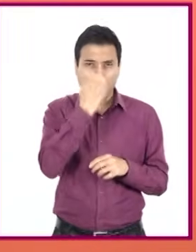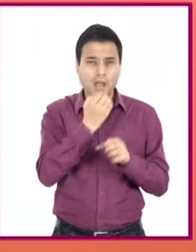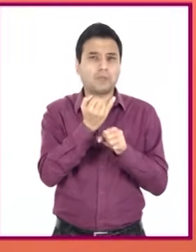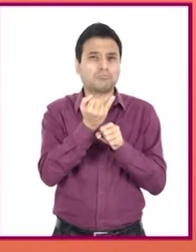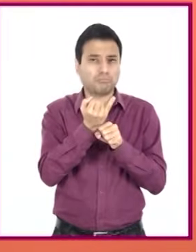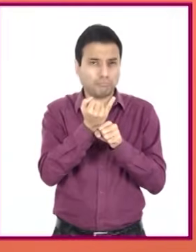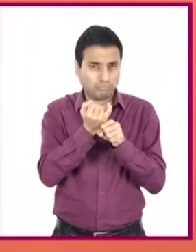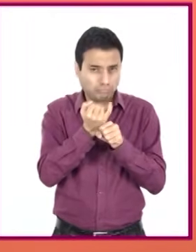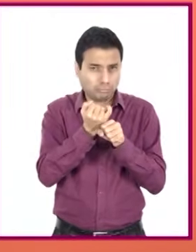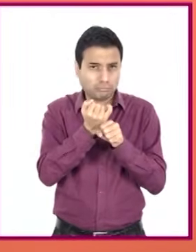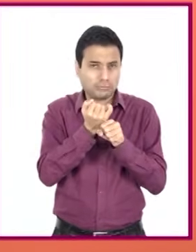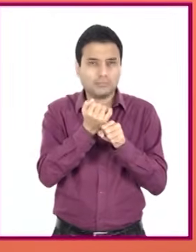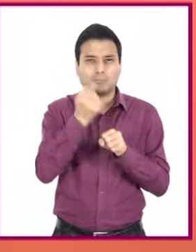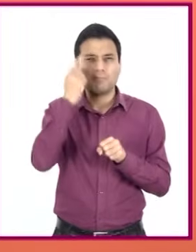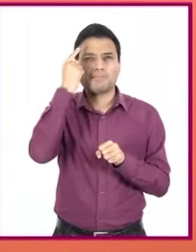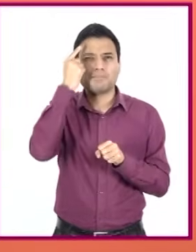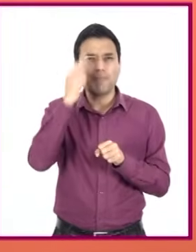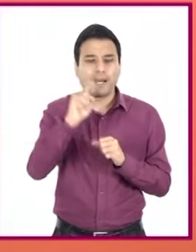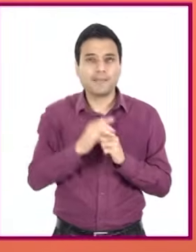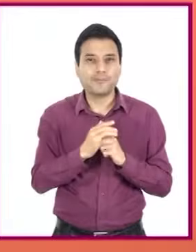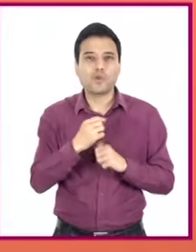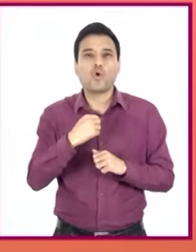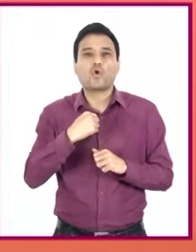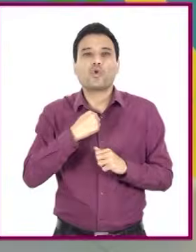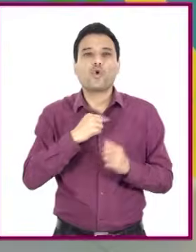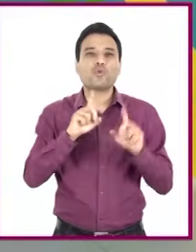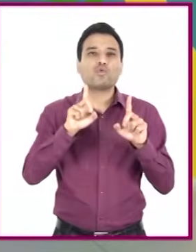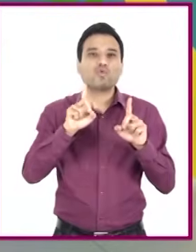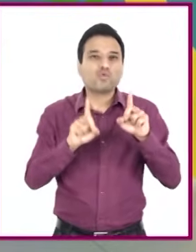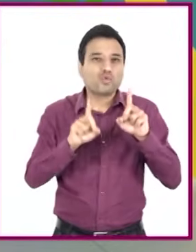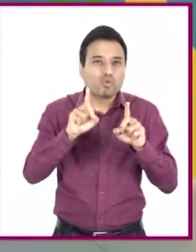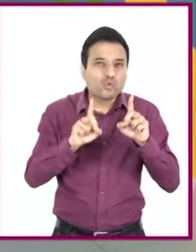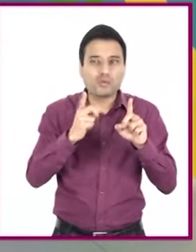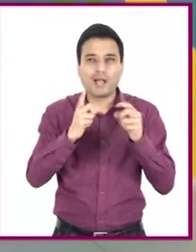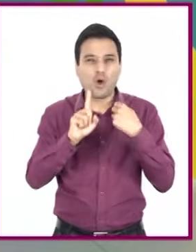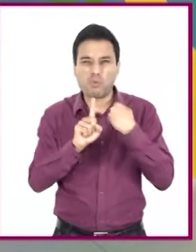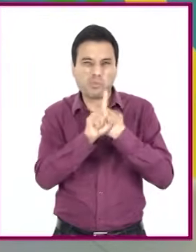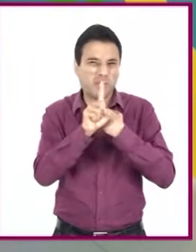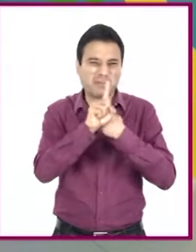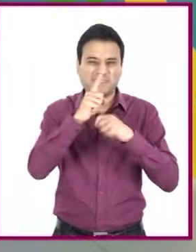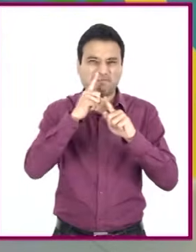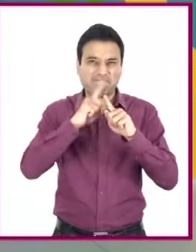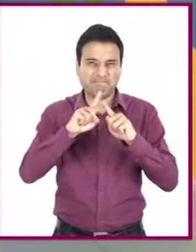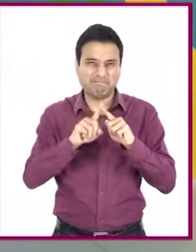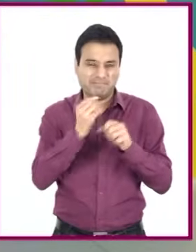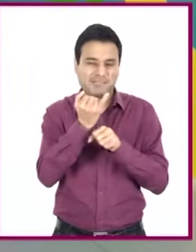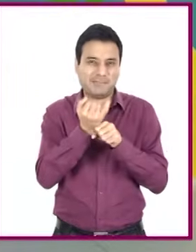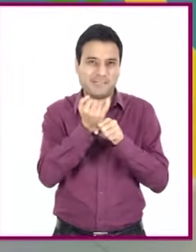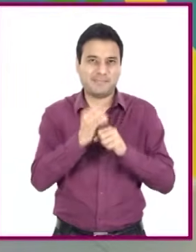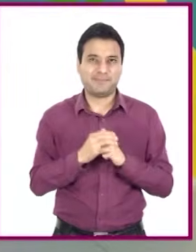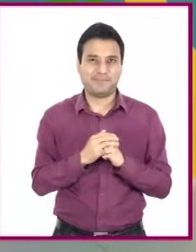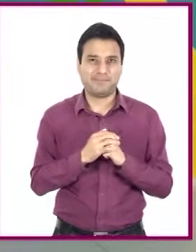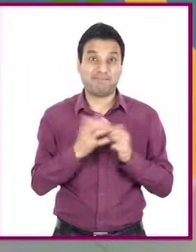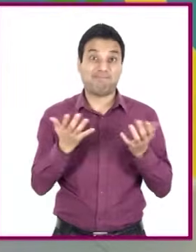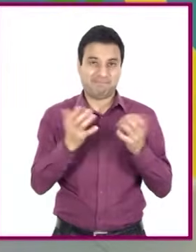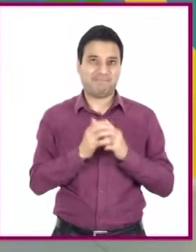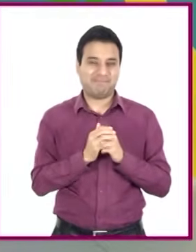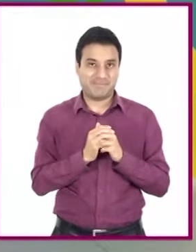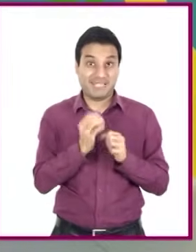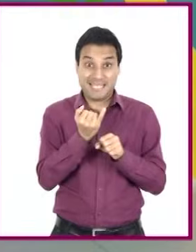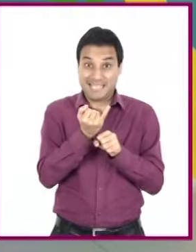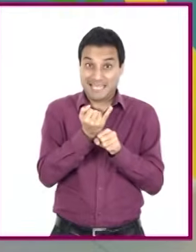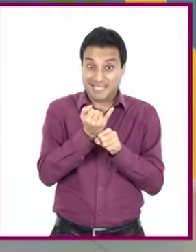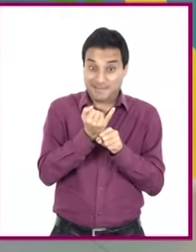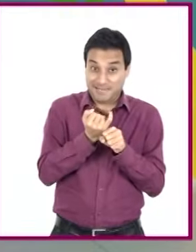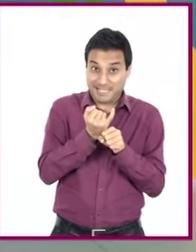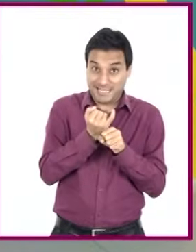encontrar respuestas a situaciones personales o sociales. Pero, al igual que en una investigación científica a gran